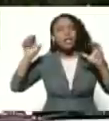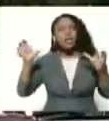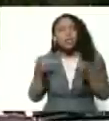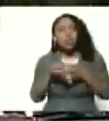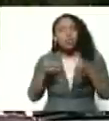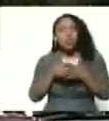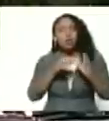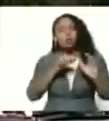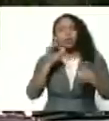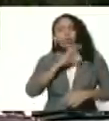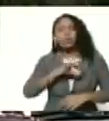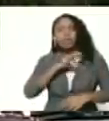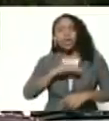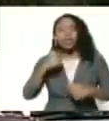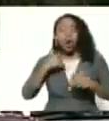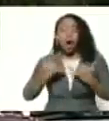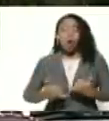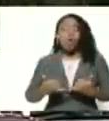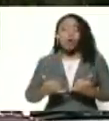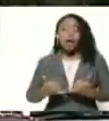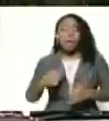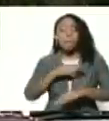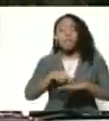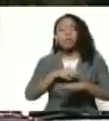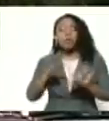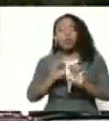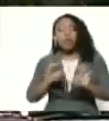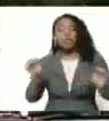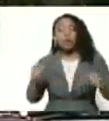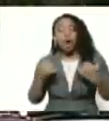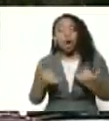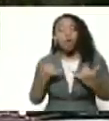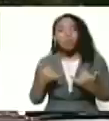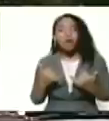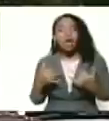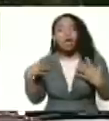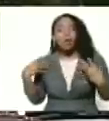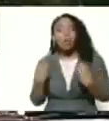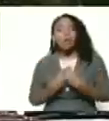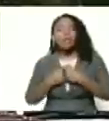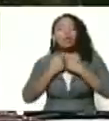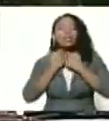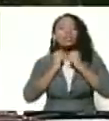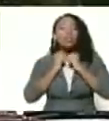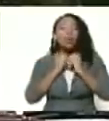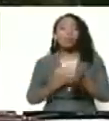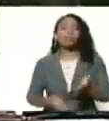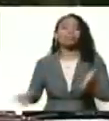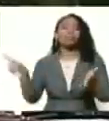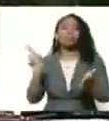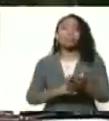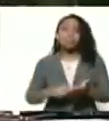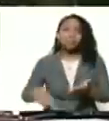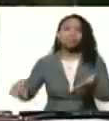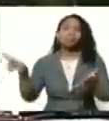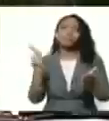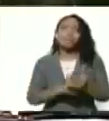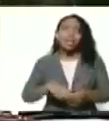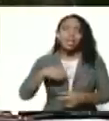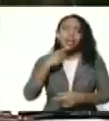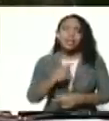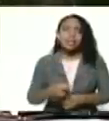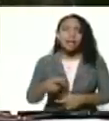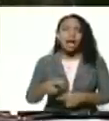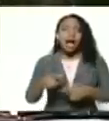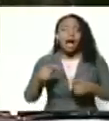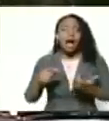ministro de Educación ahora. Y el compañero Aristóbulo siempre repetía o citaba a Simón